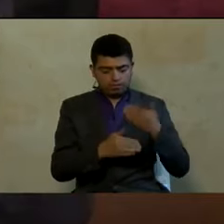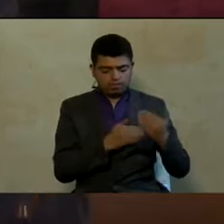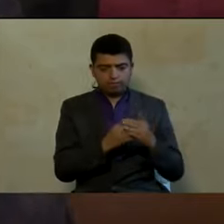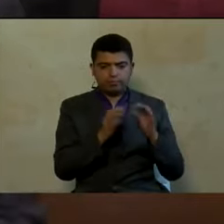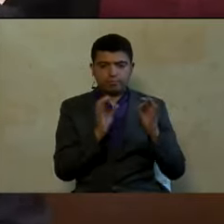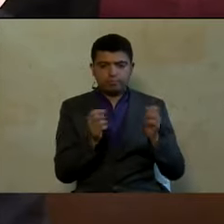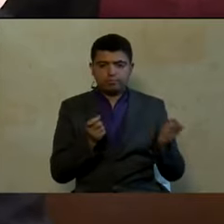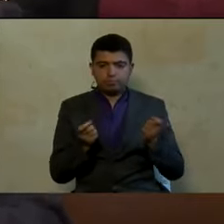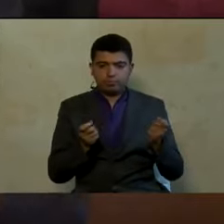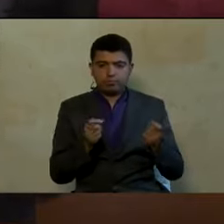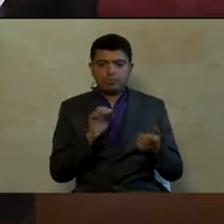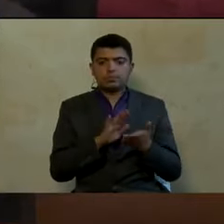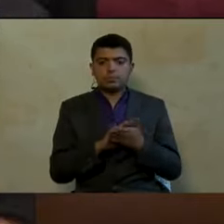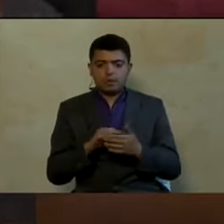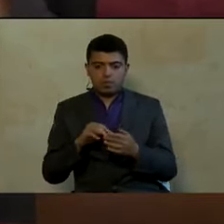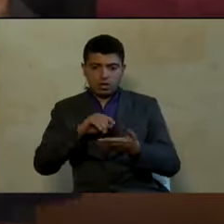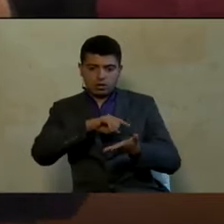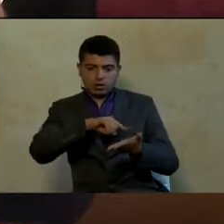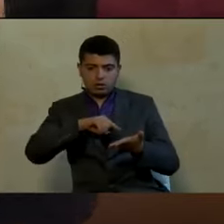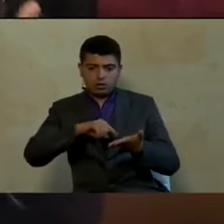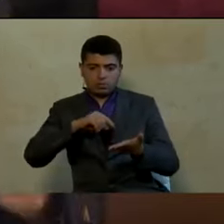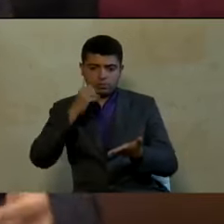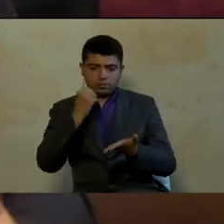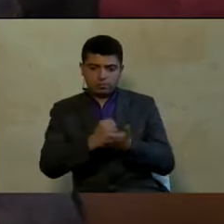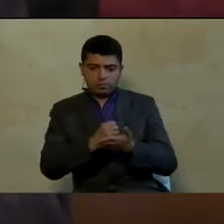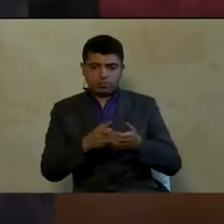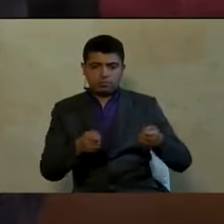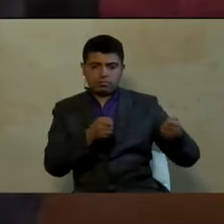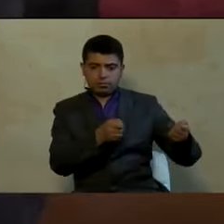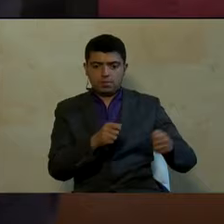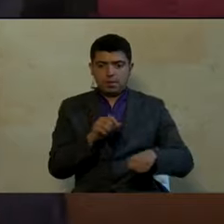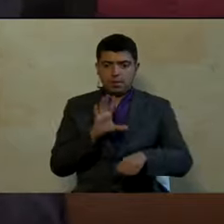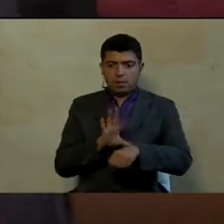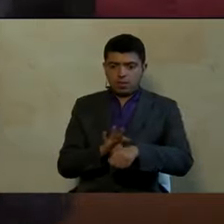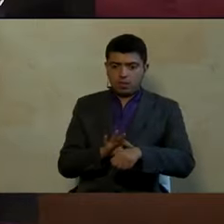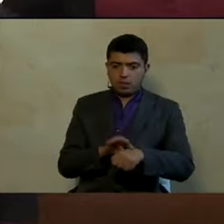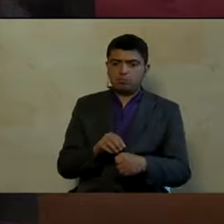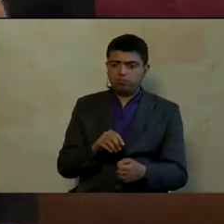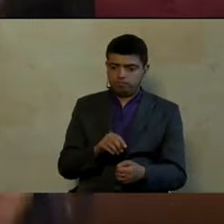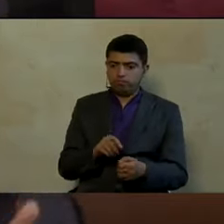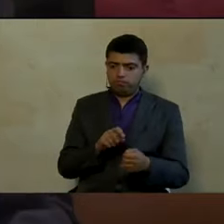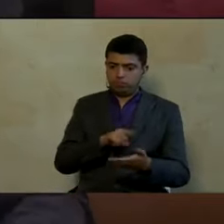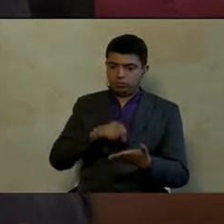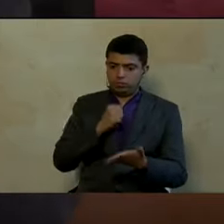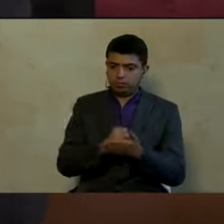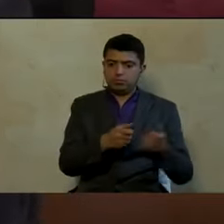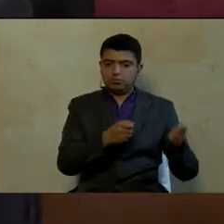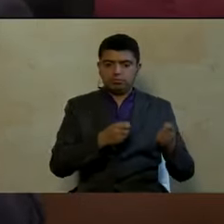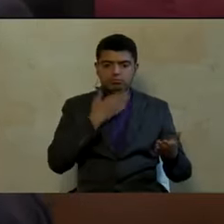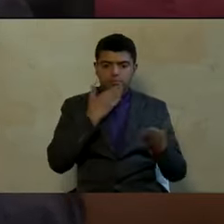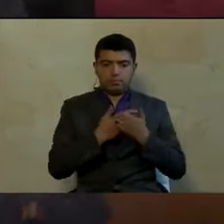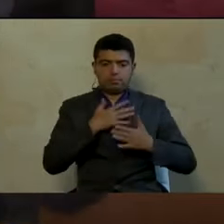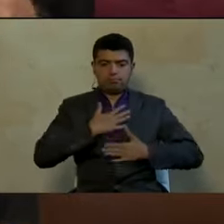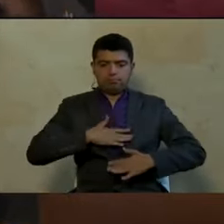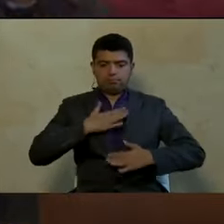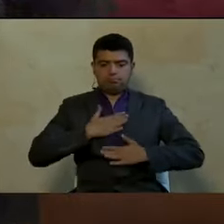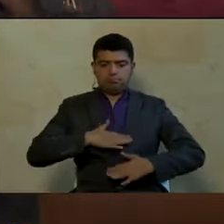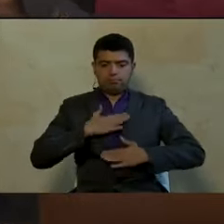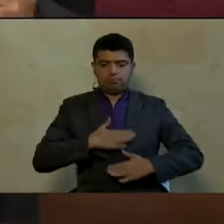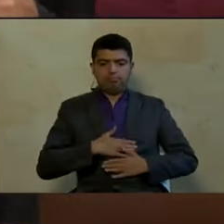consentimiento informado la calidad de los prestadores los insumos que sean seguros las pólizas